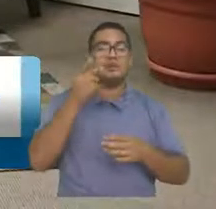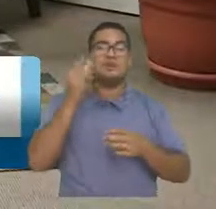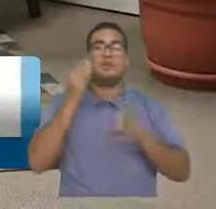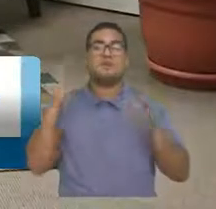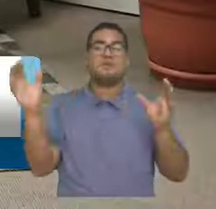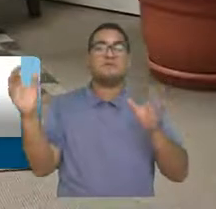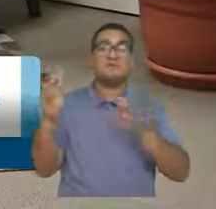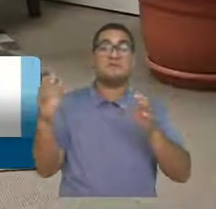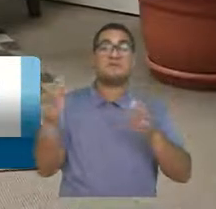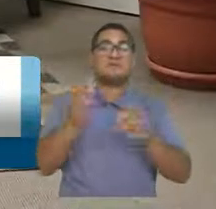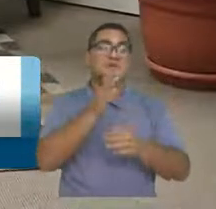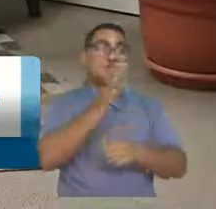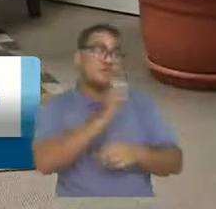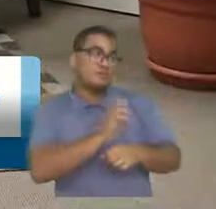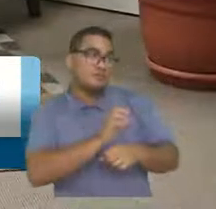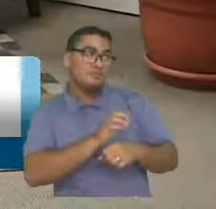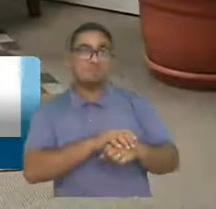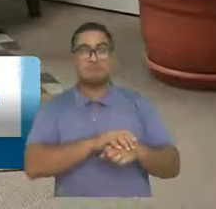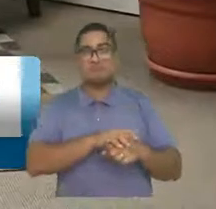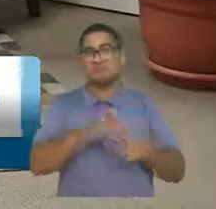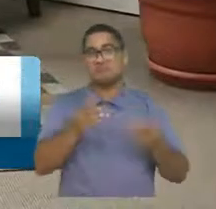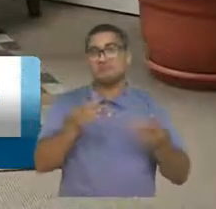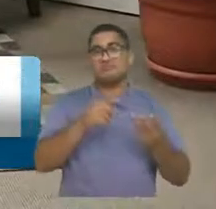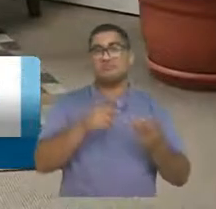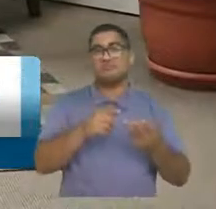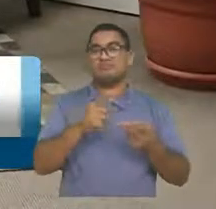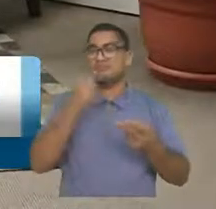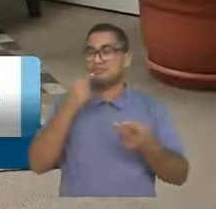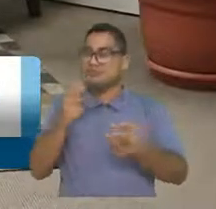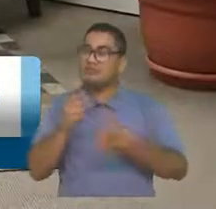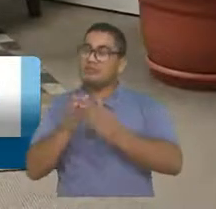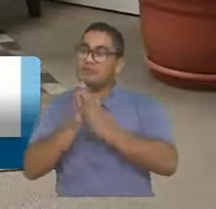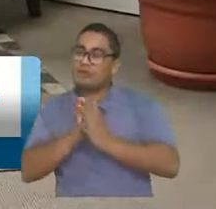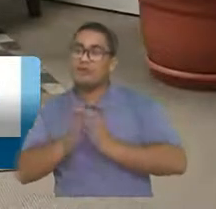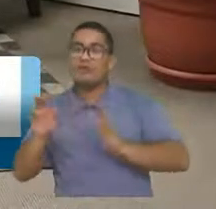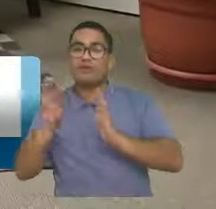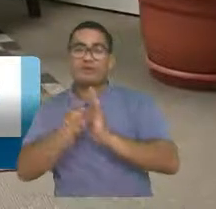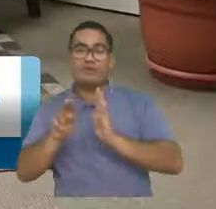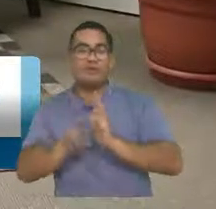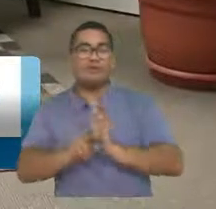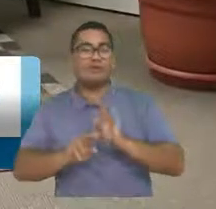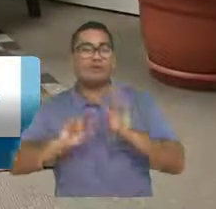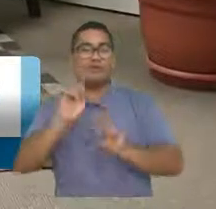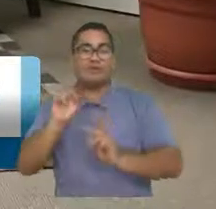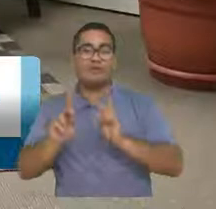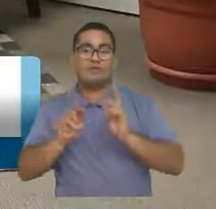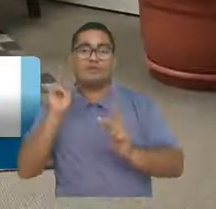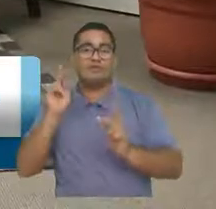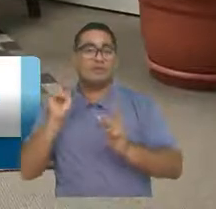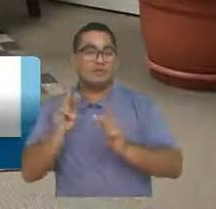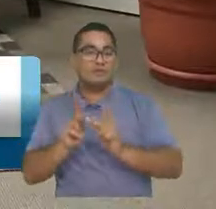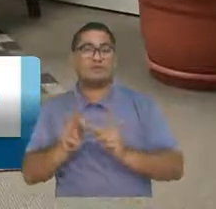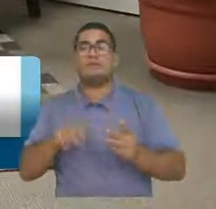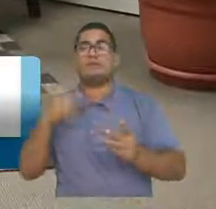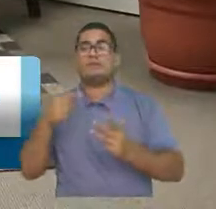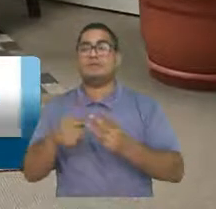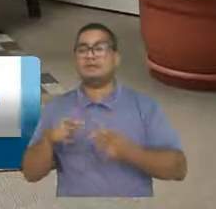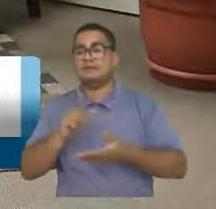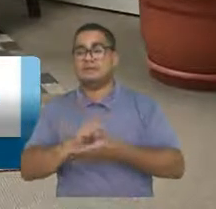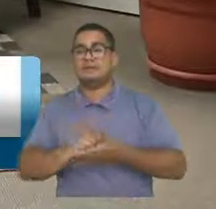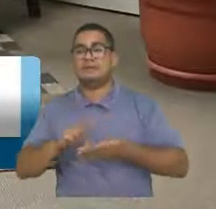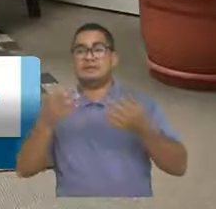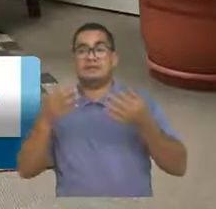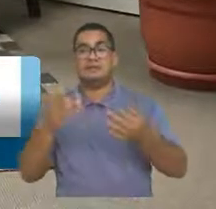padres, las exigencias, el que yo espero que mi hijo sea perfecto, pulcro y limpio, ¿verdad? Todo